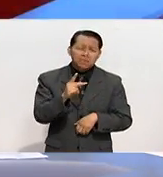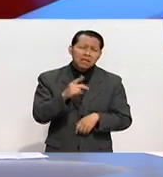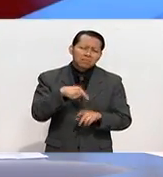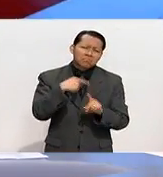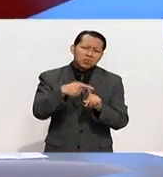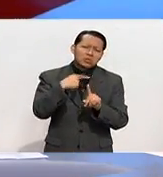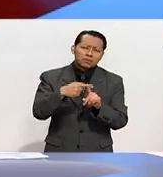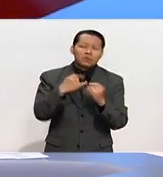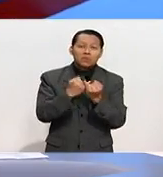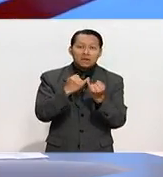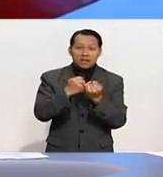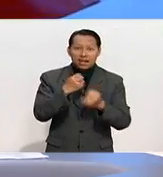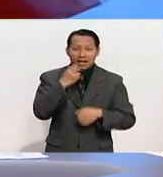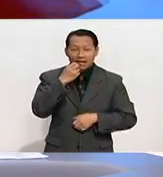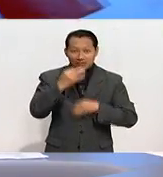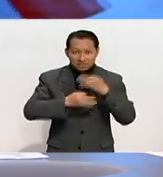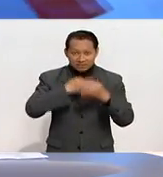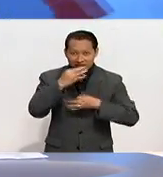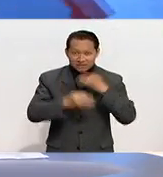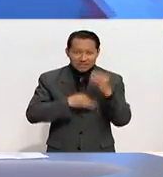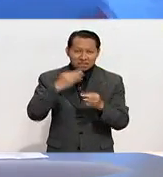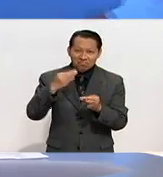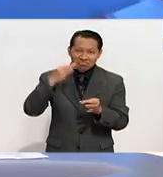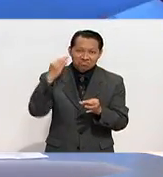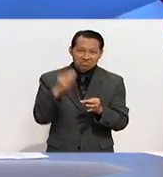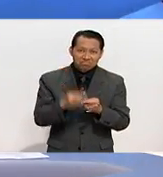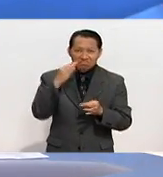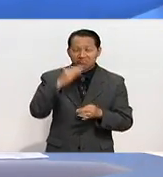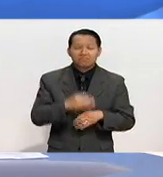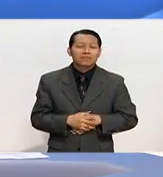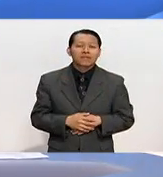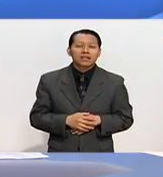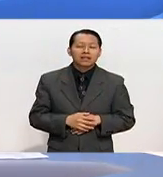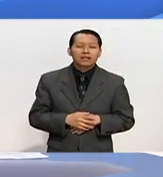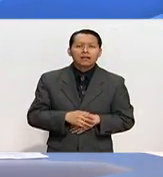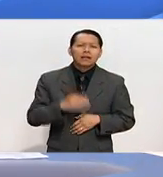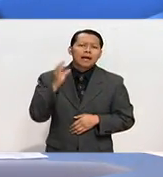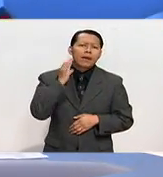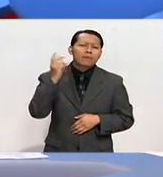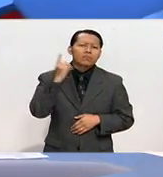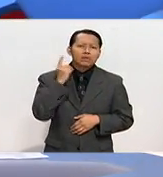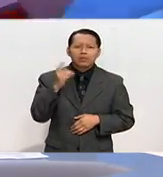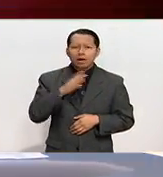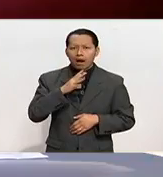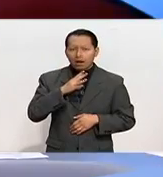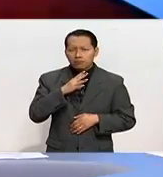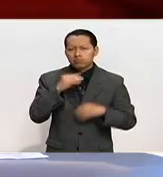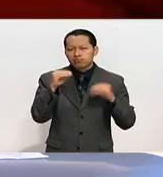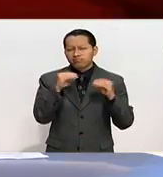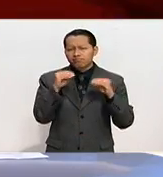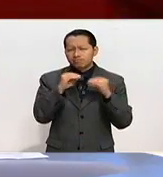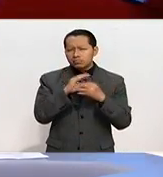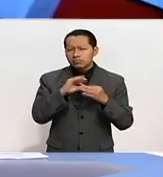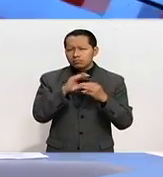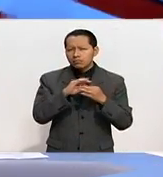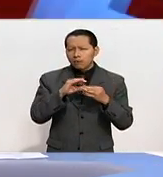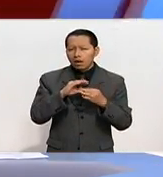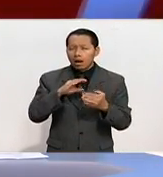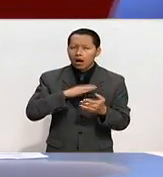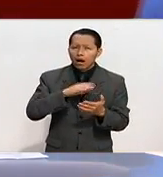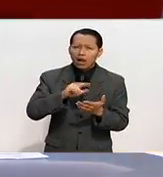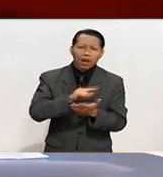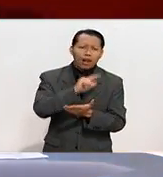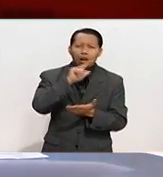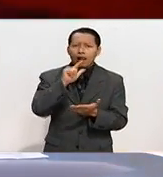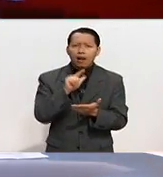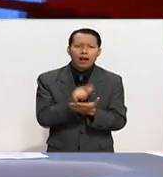positivo. Esto es informativo, le tenemos la noticia al día. En la Cámara de Diputados se discutió una de las leyes